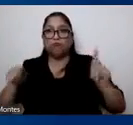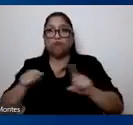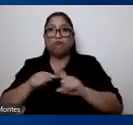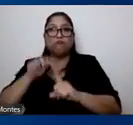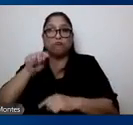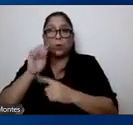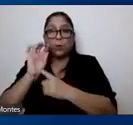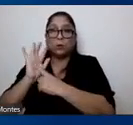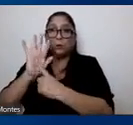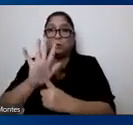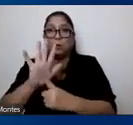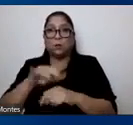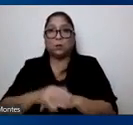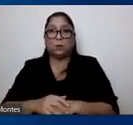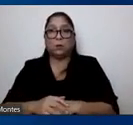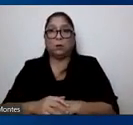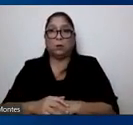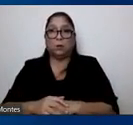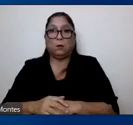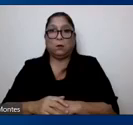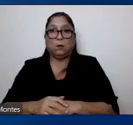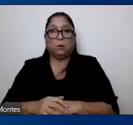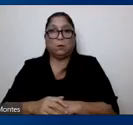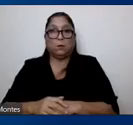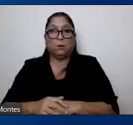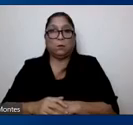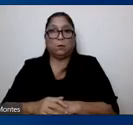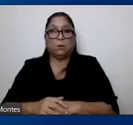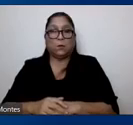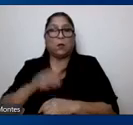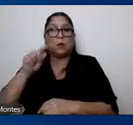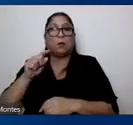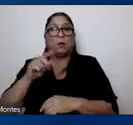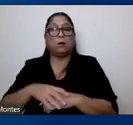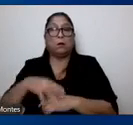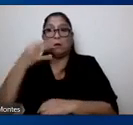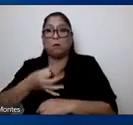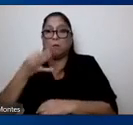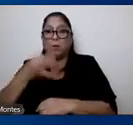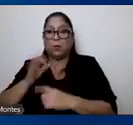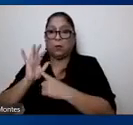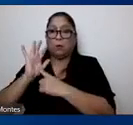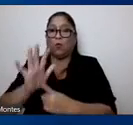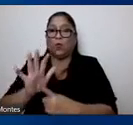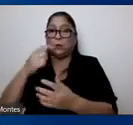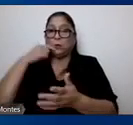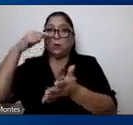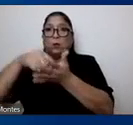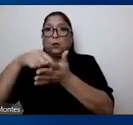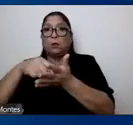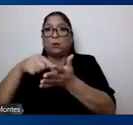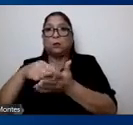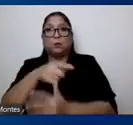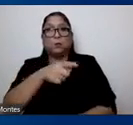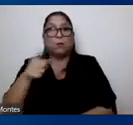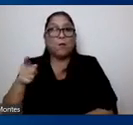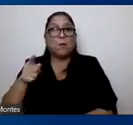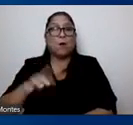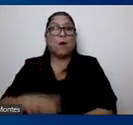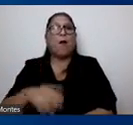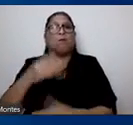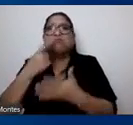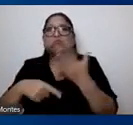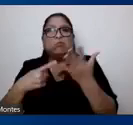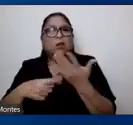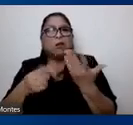presentarle una que condensa en realidad todo este periodo. Estamos hablando